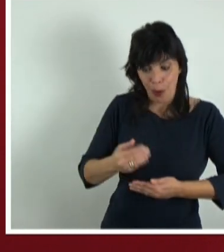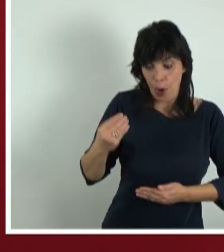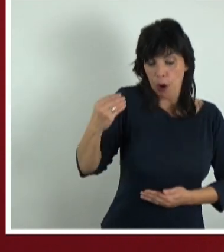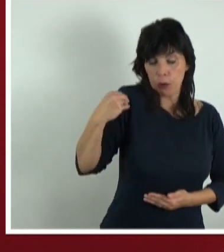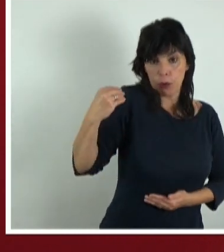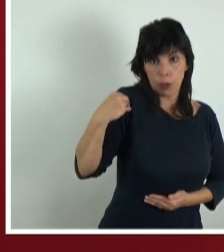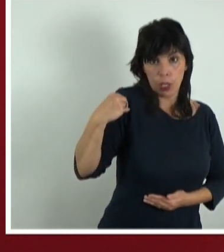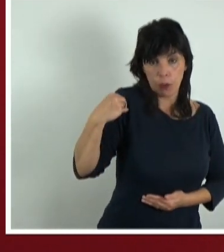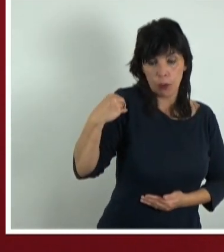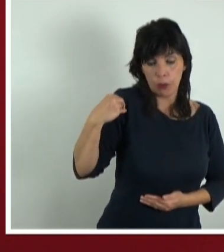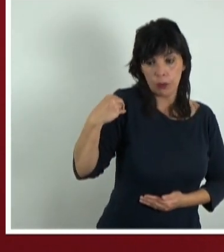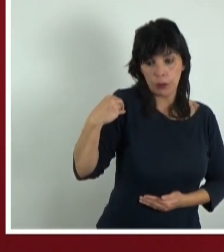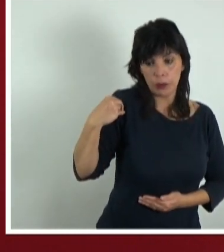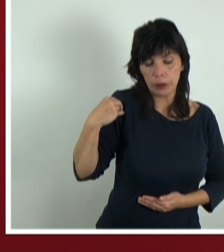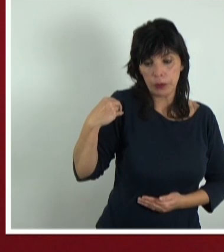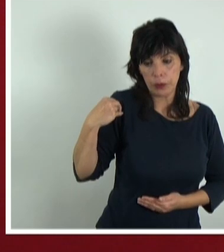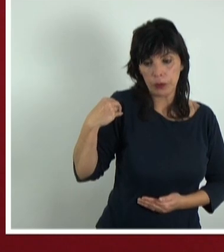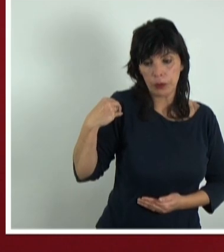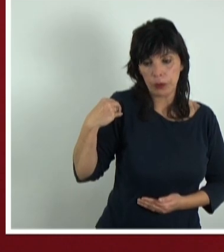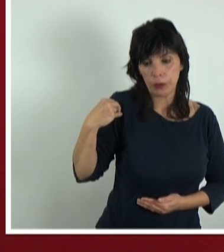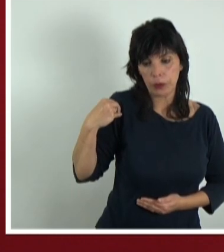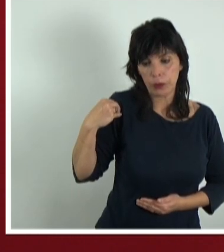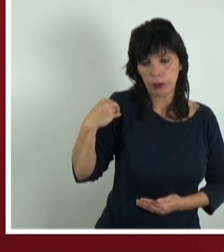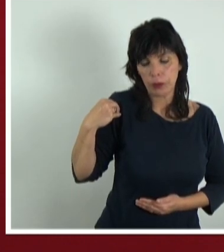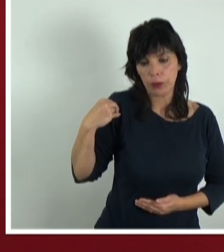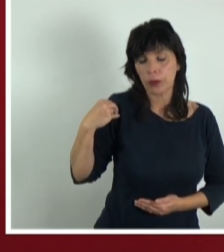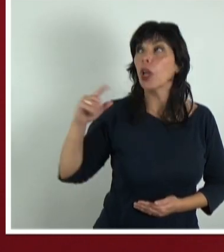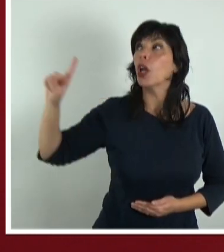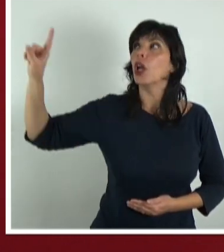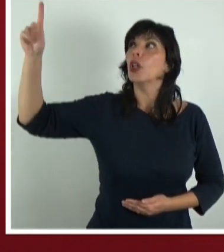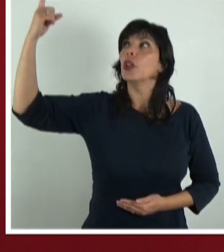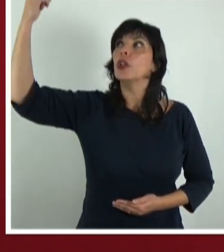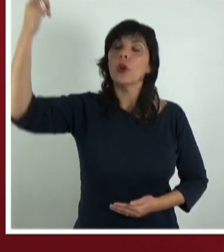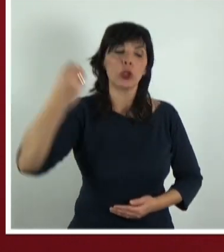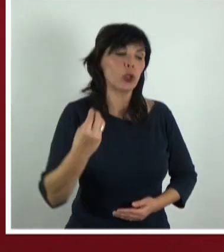La vocación es un llamado.